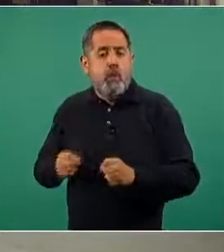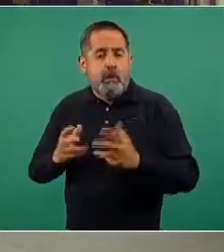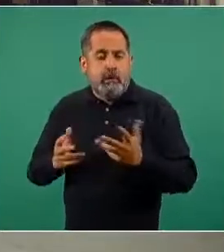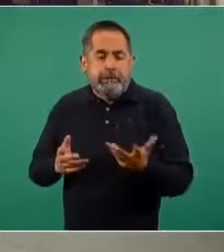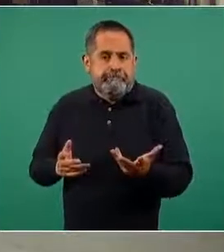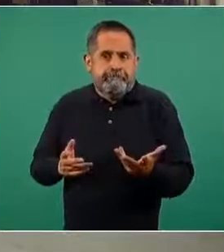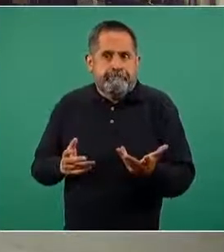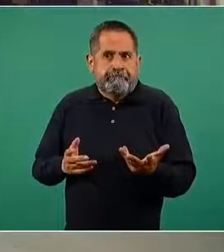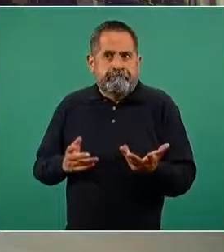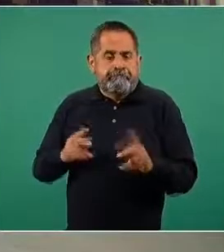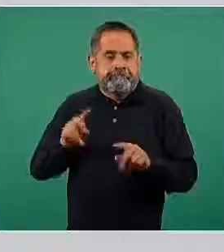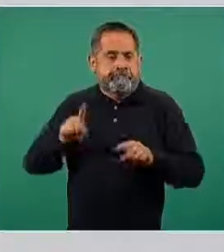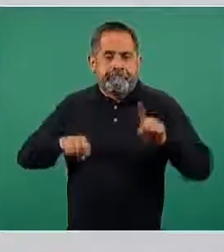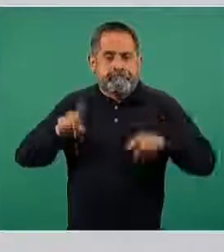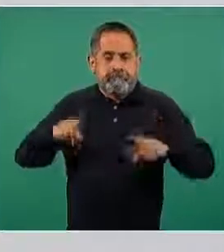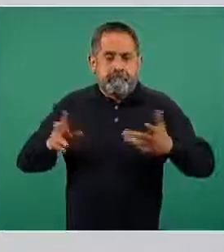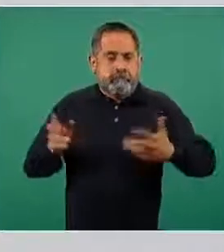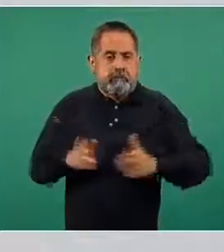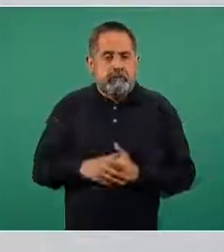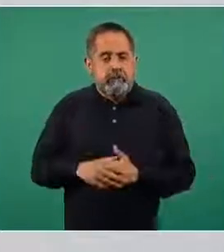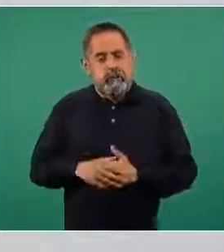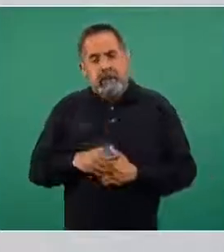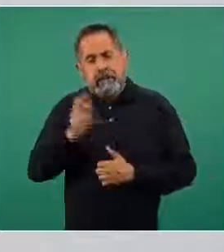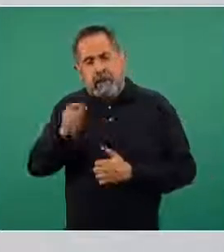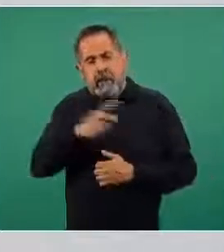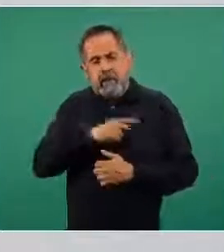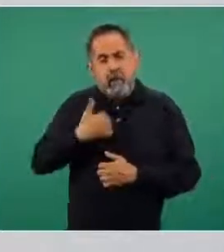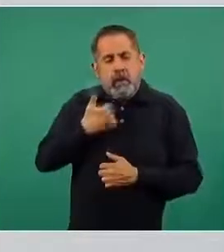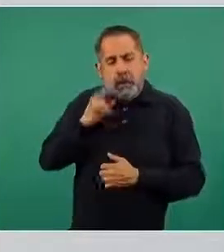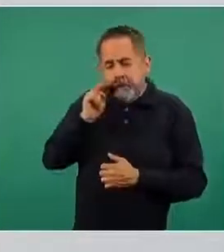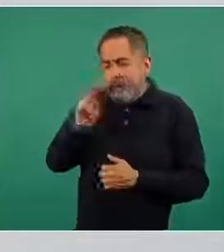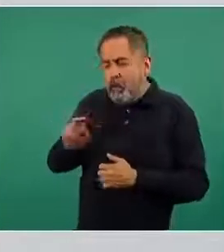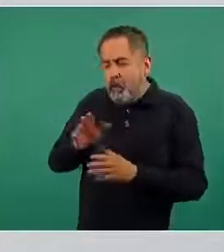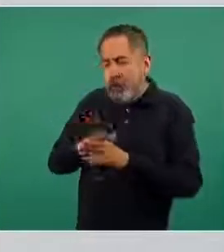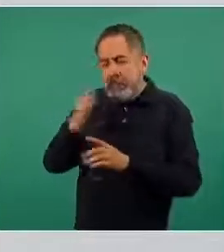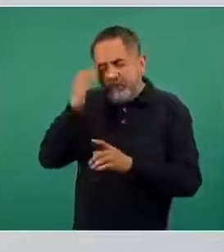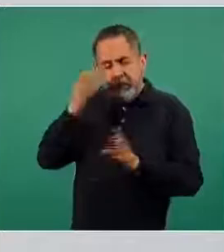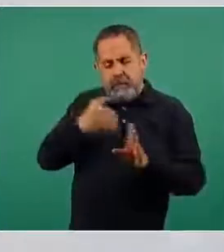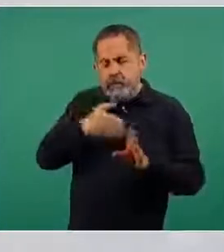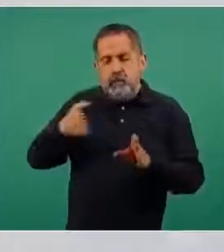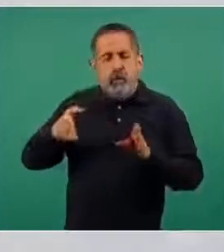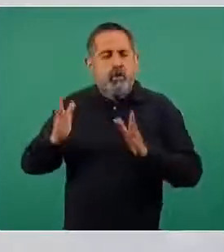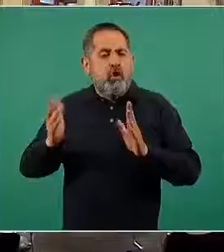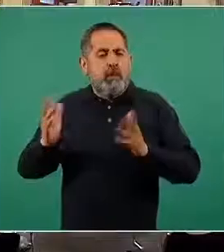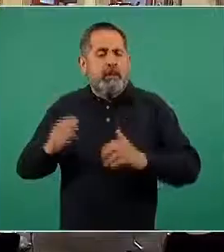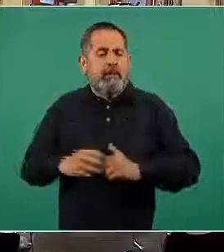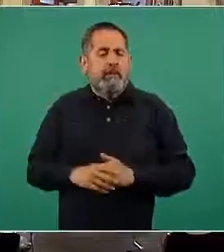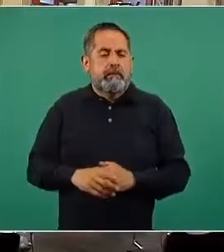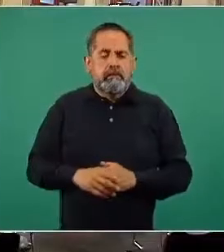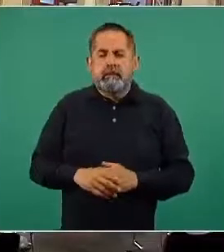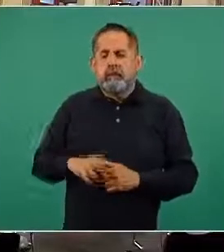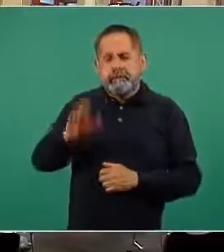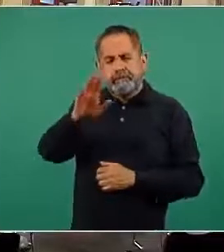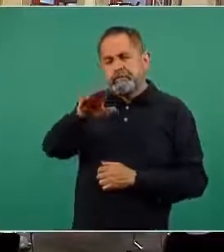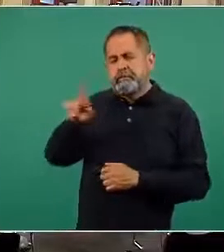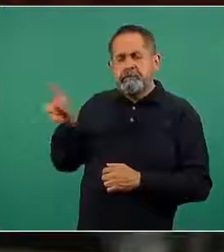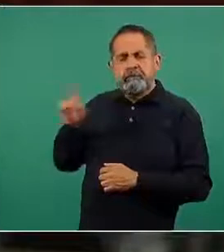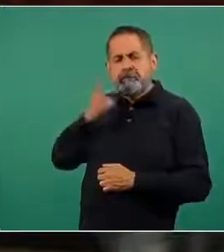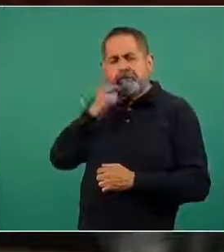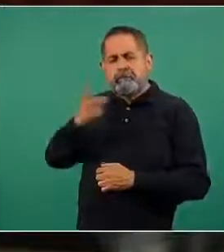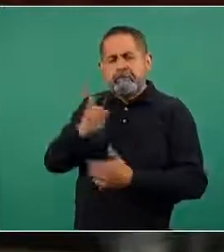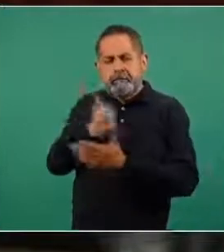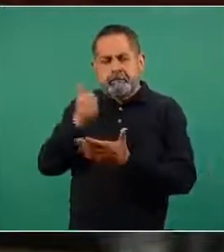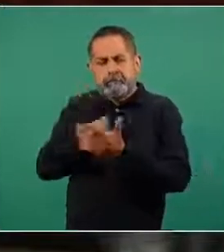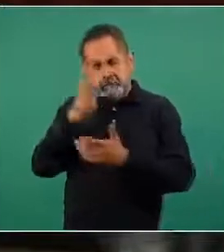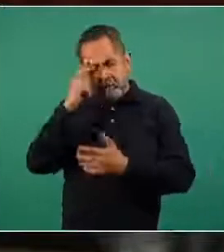pues tiene esa perspectiva. Entonces es también habría que ver en qué temporalidad sería la comparación. Sí, él comentaba, tal como en la Ciudad de